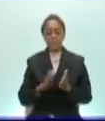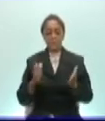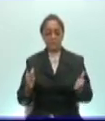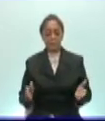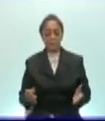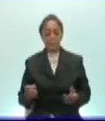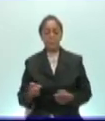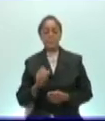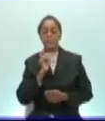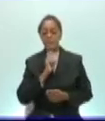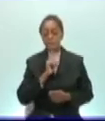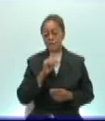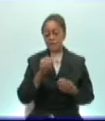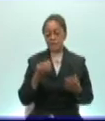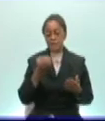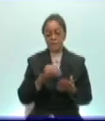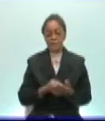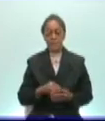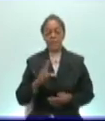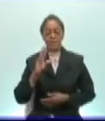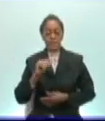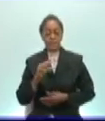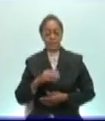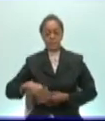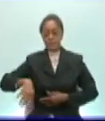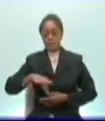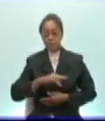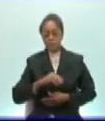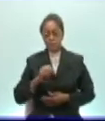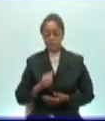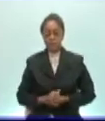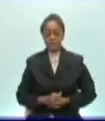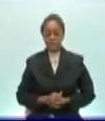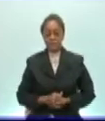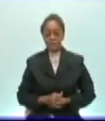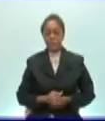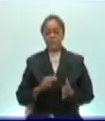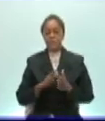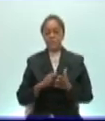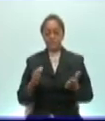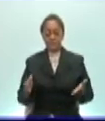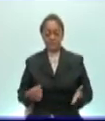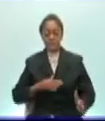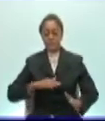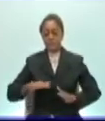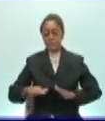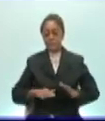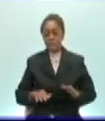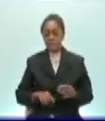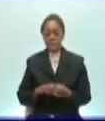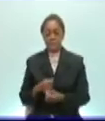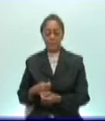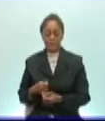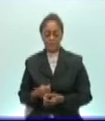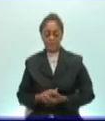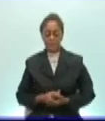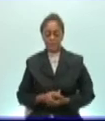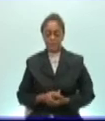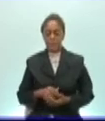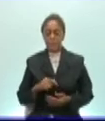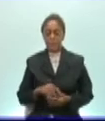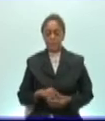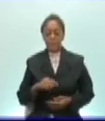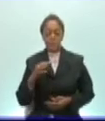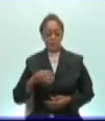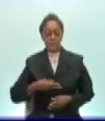la que se encarga de darle publicidad a todos estos fenómenos. La prensa es la que prepara la guerra. Incluso hay una